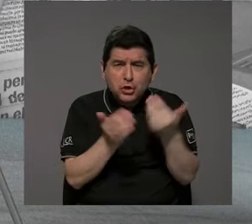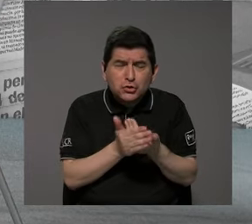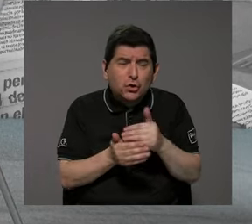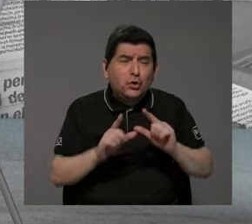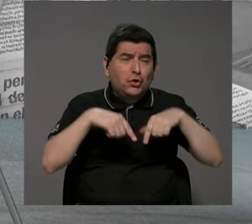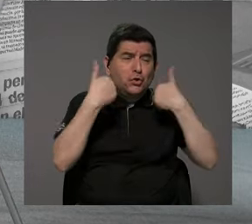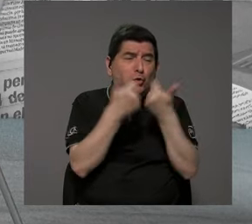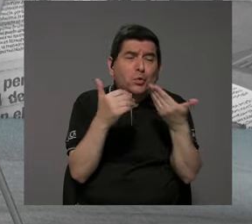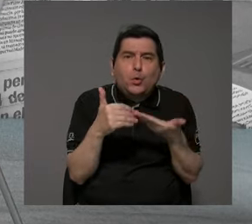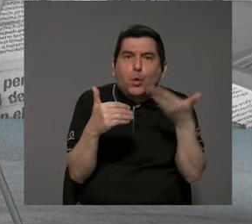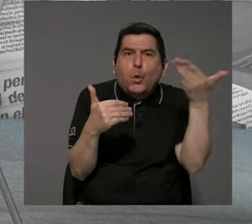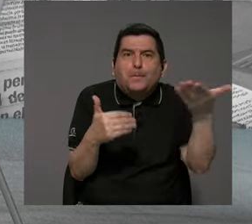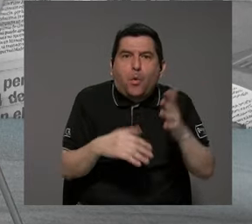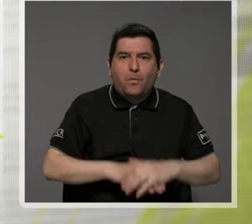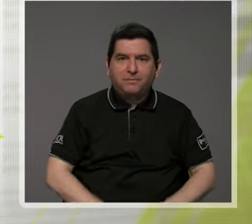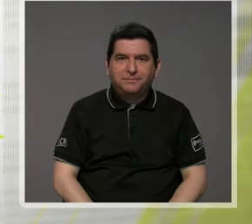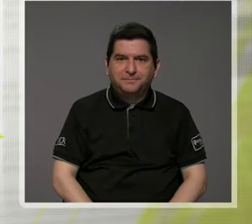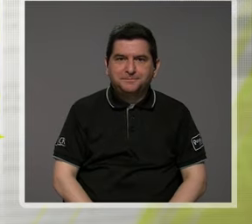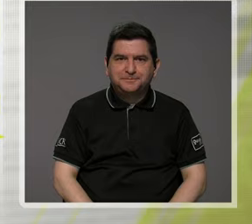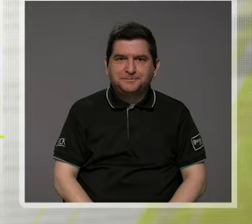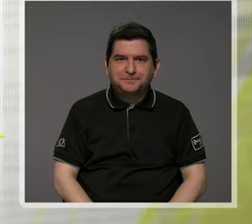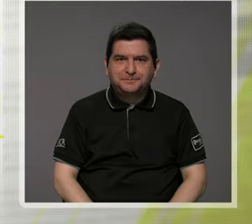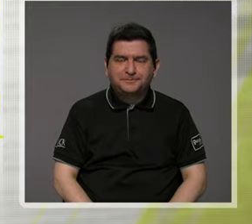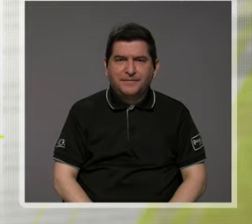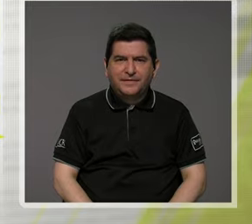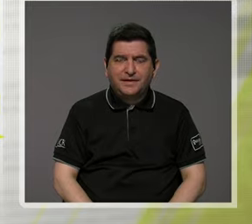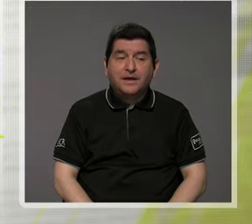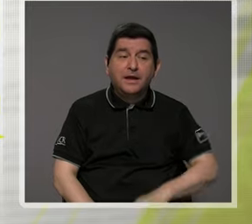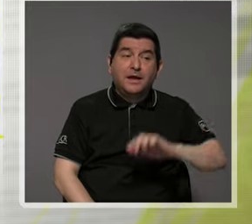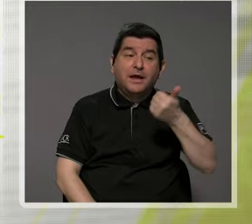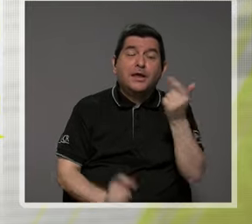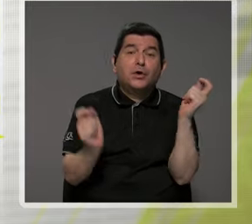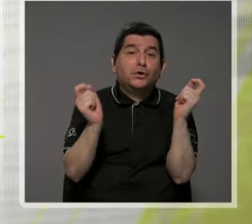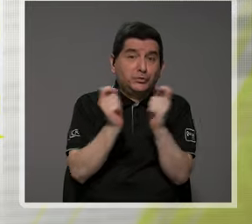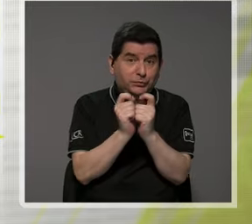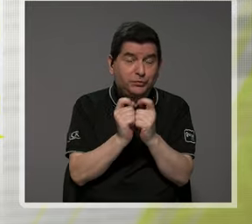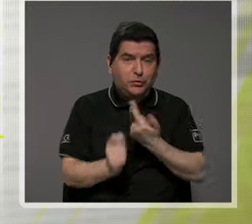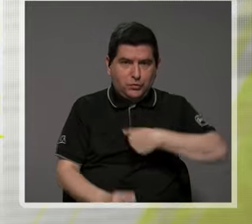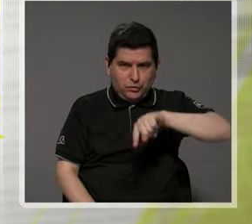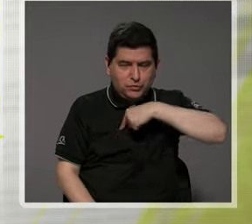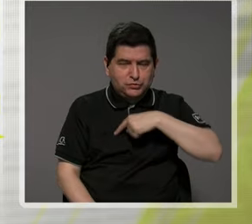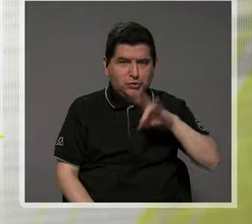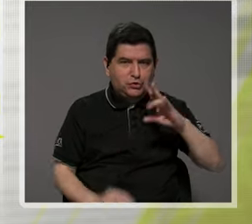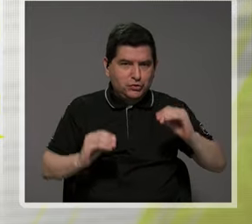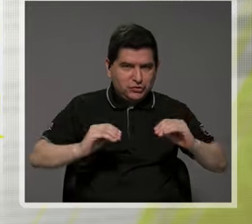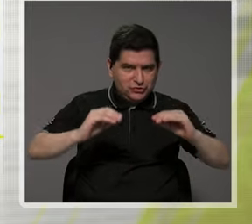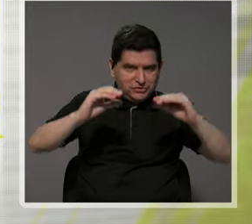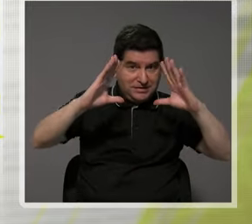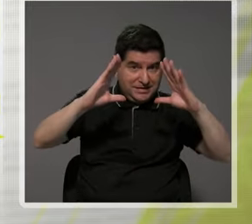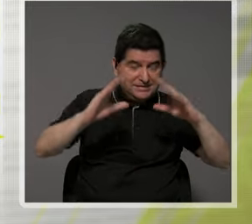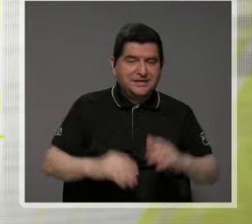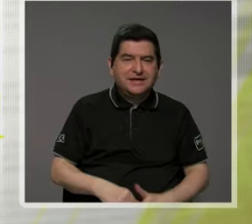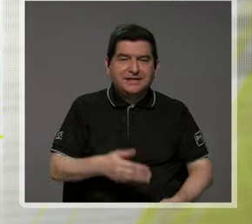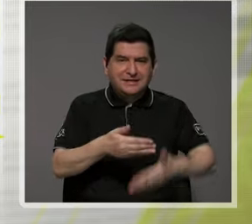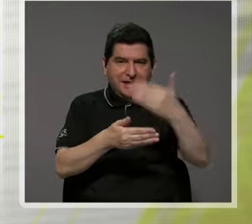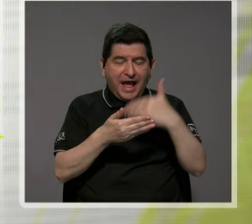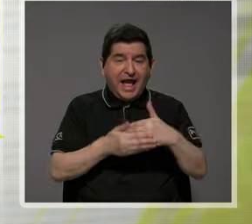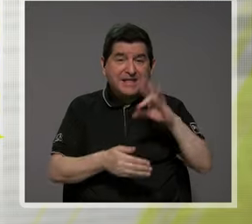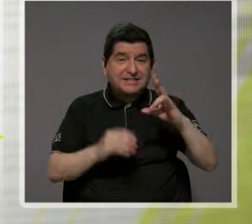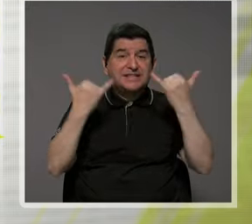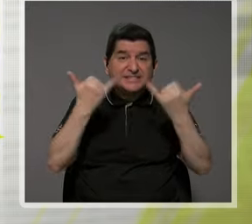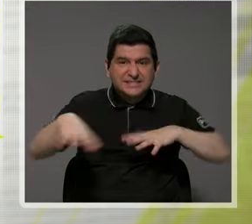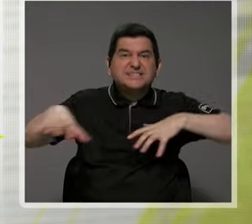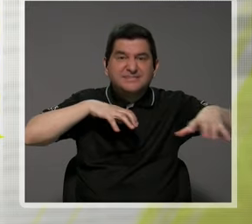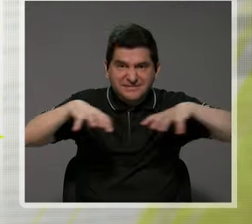ese conjunto de cosas ver y luego hay otro pequeño detalle nosotros estuvimos de 7 de la mañana verdad antes de las 7 ya de